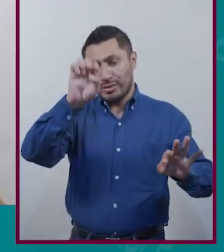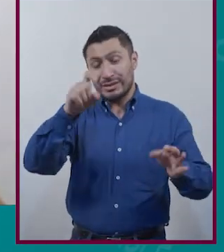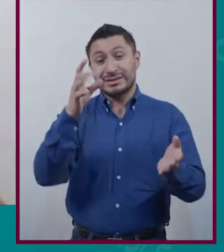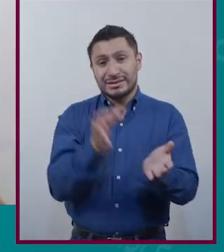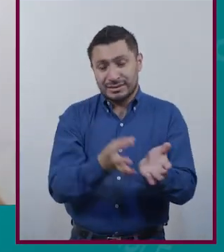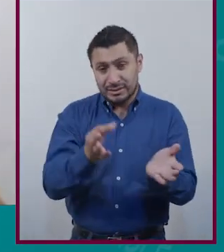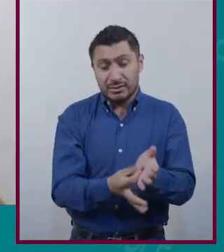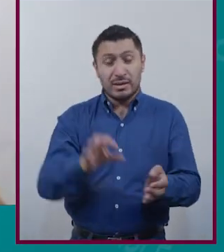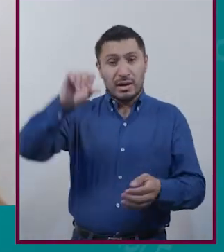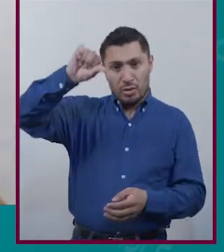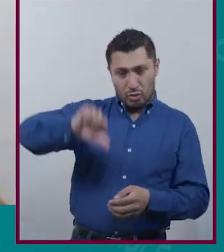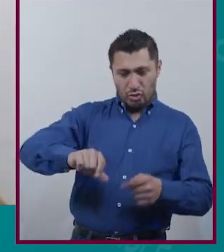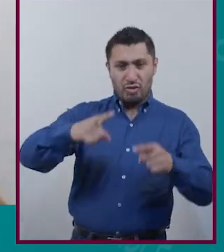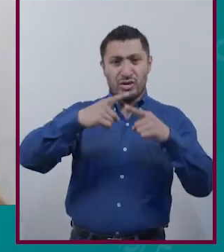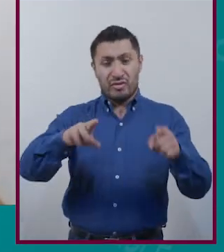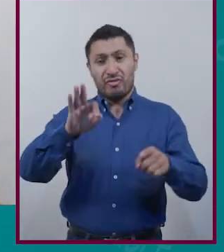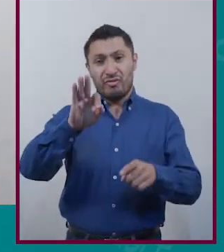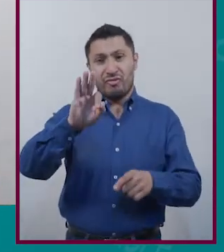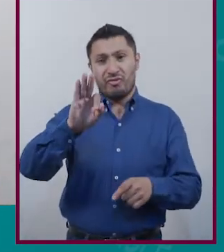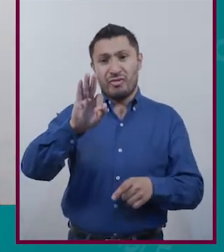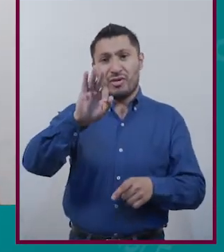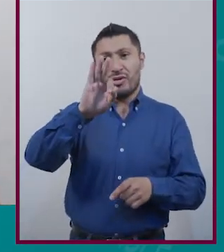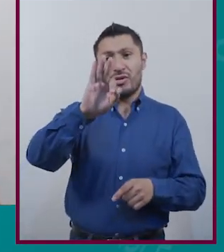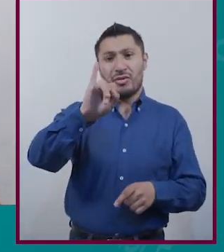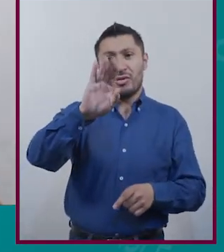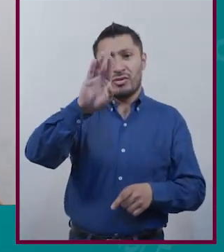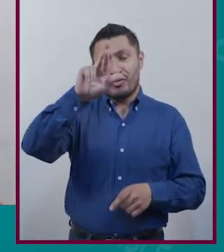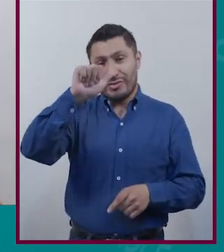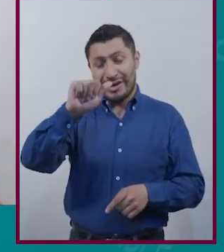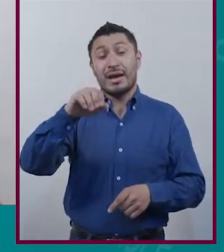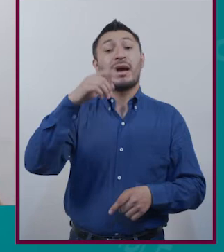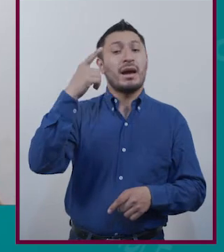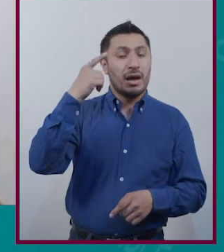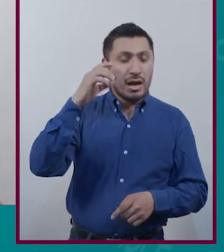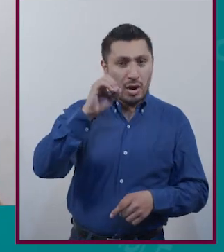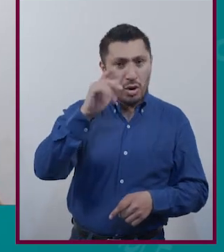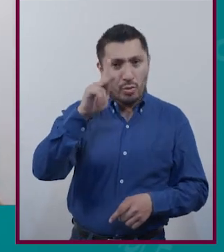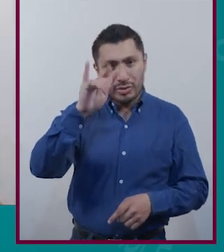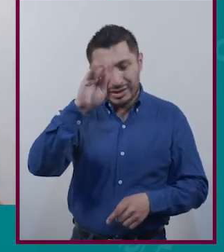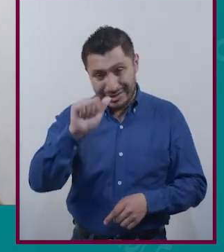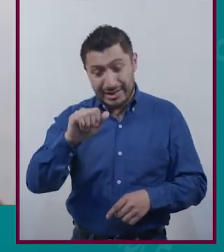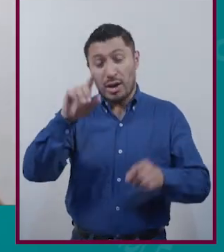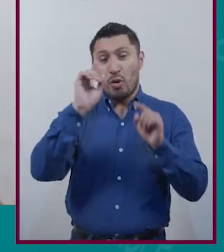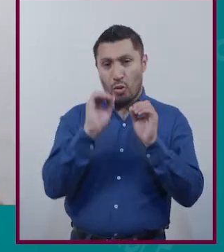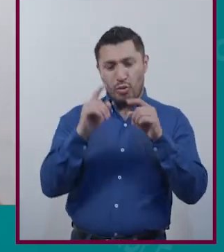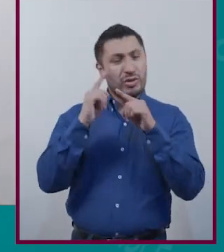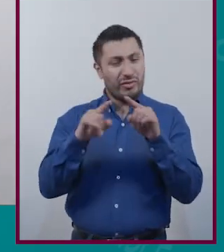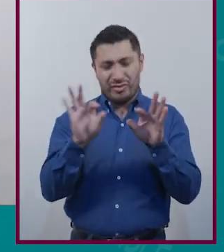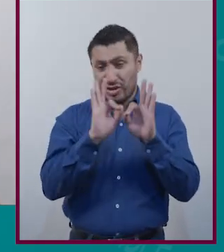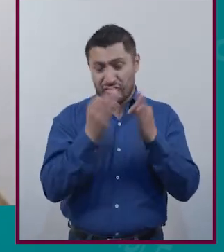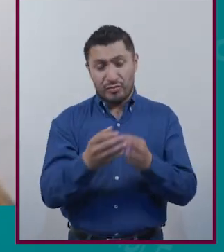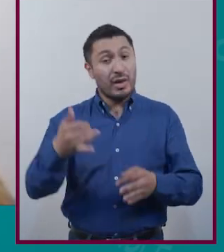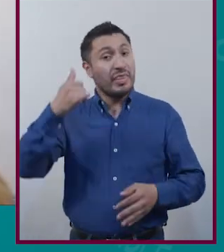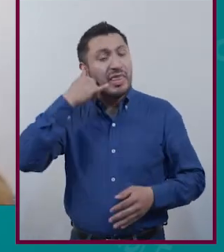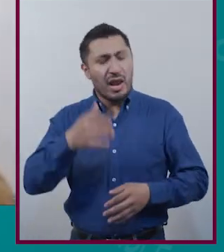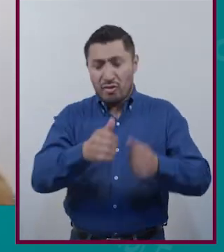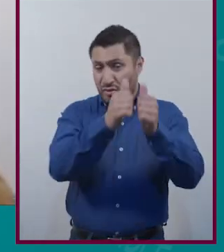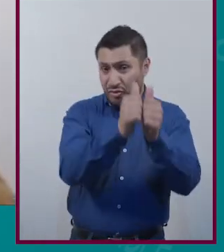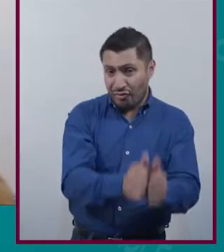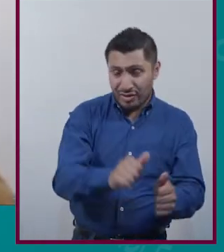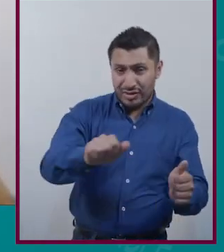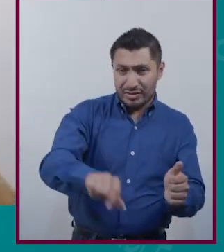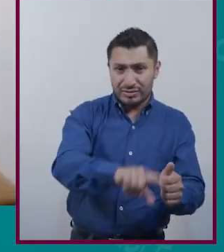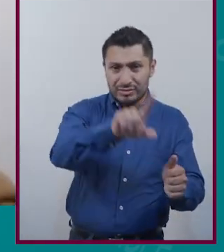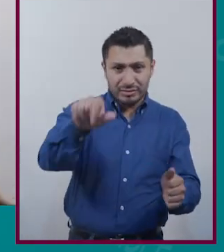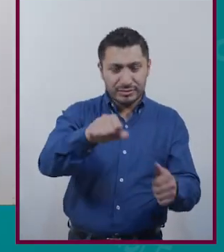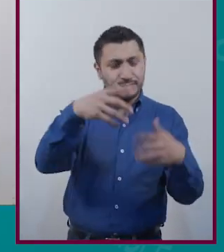fibra óptica y las microondas o el espectro radioeléctrico. Telefonía fija y luego